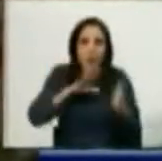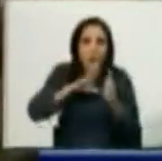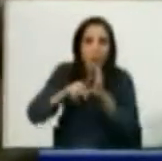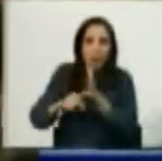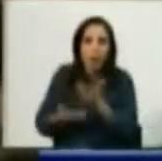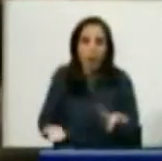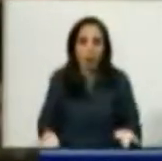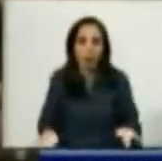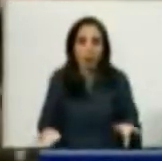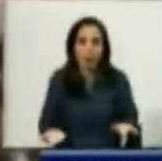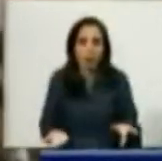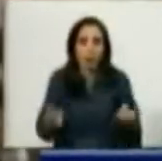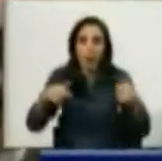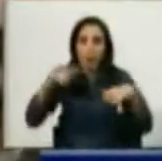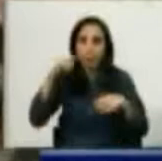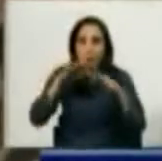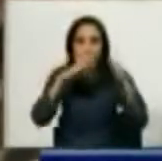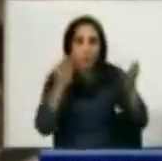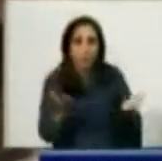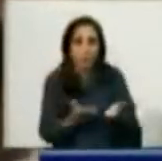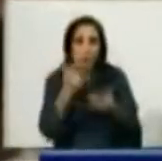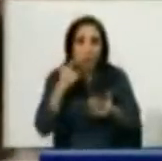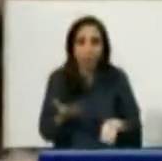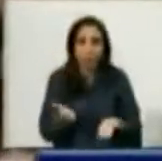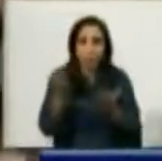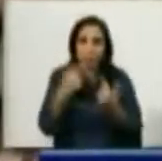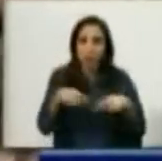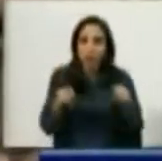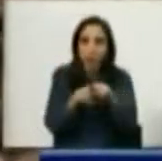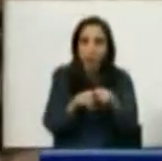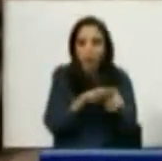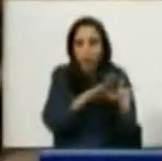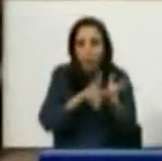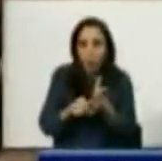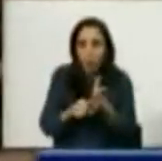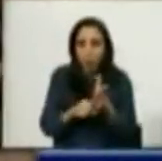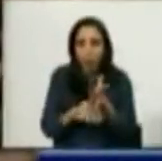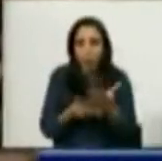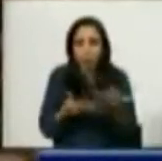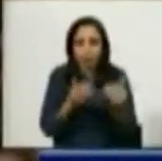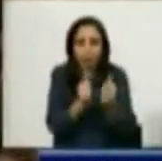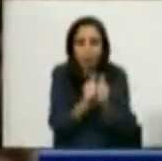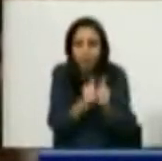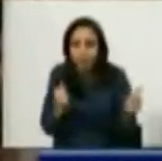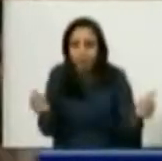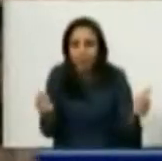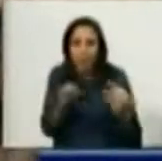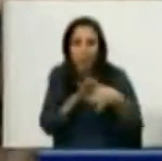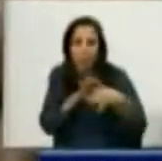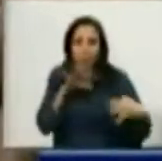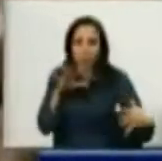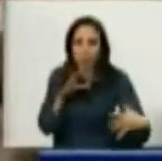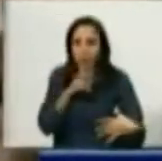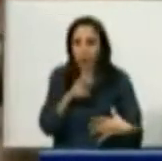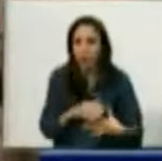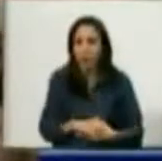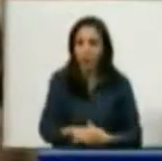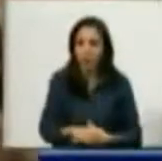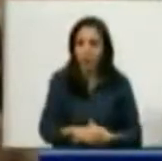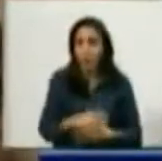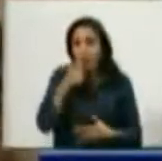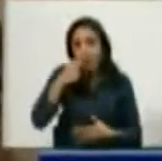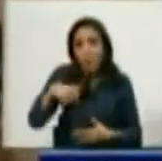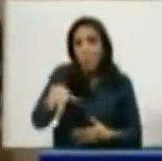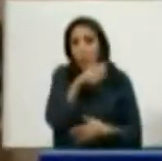convertirían de nuevo en colonia las tres cuartas partes de la